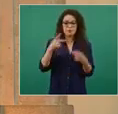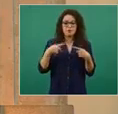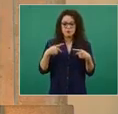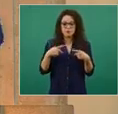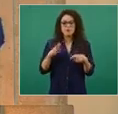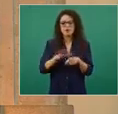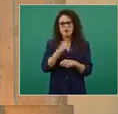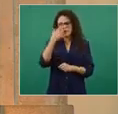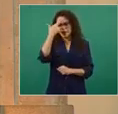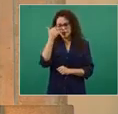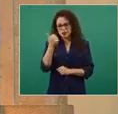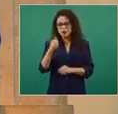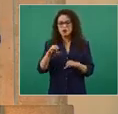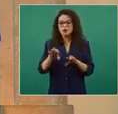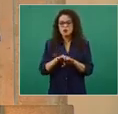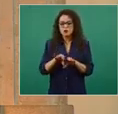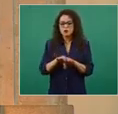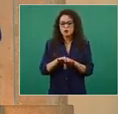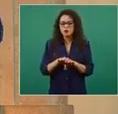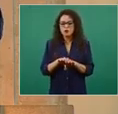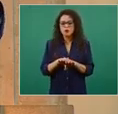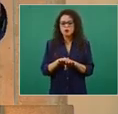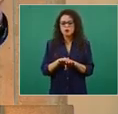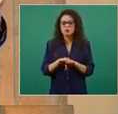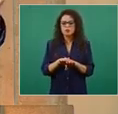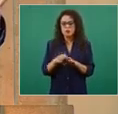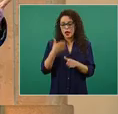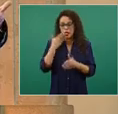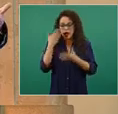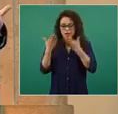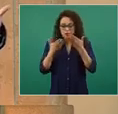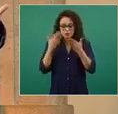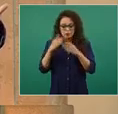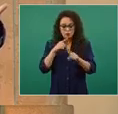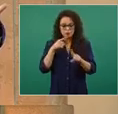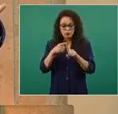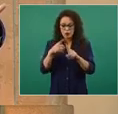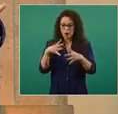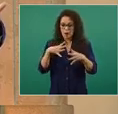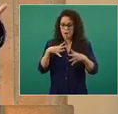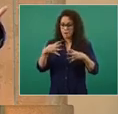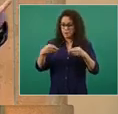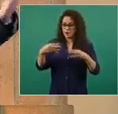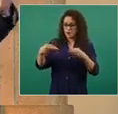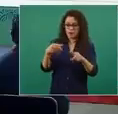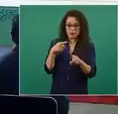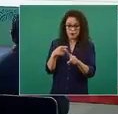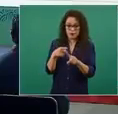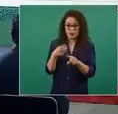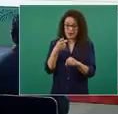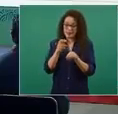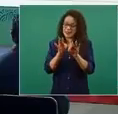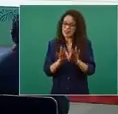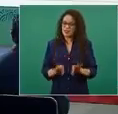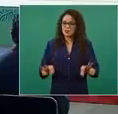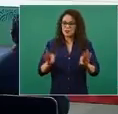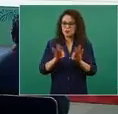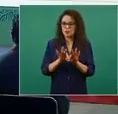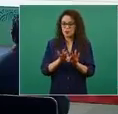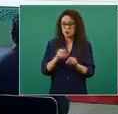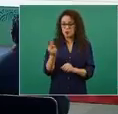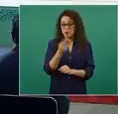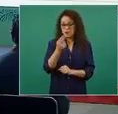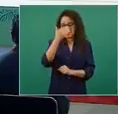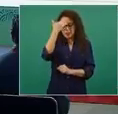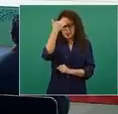y síntomas que se recaban de un estudio epidemiológico. Y aquí es importante que ustedes conozcan que